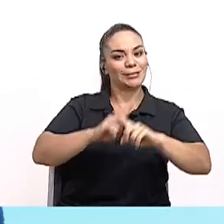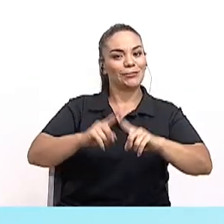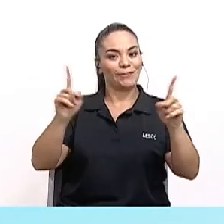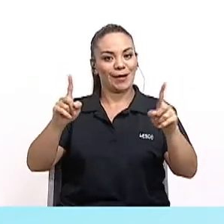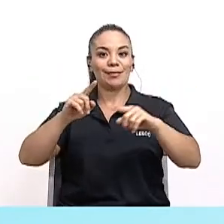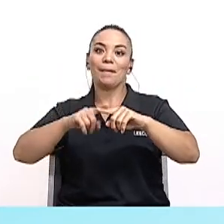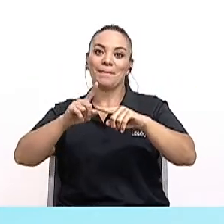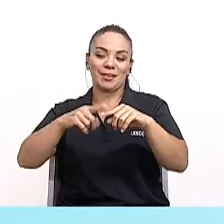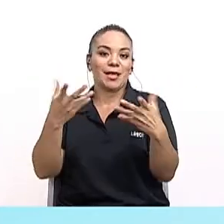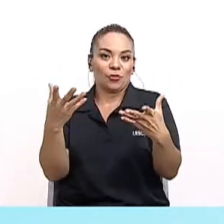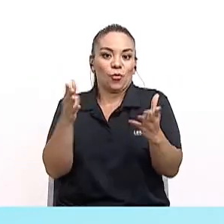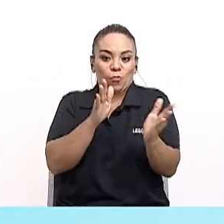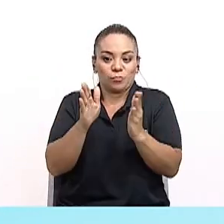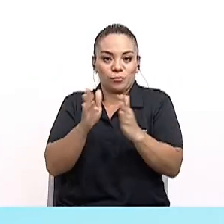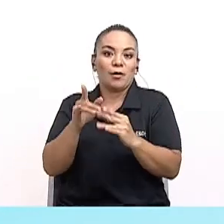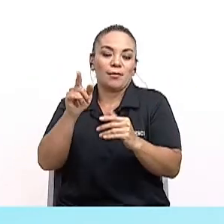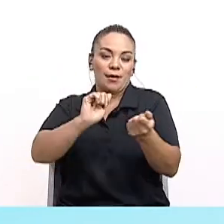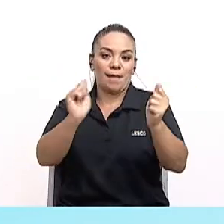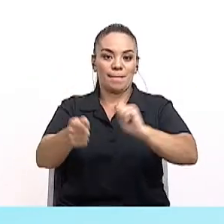organización.